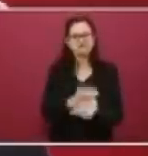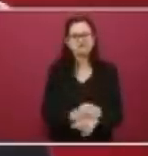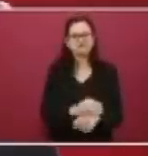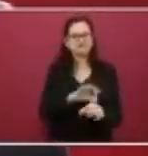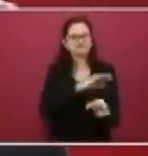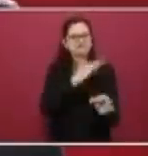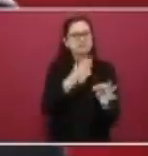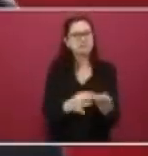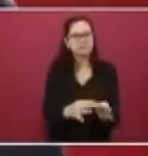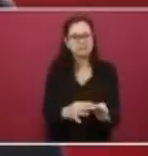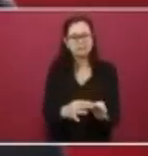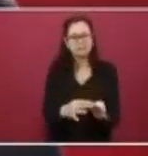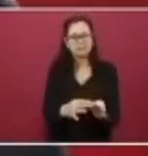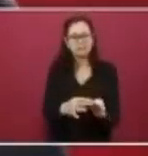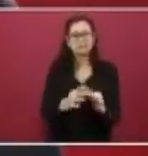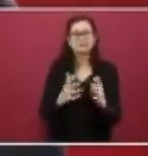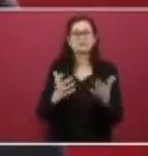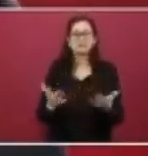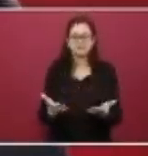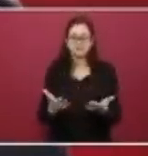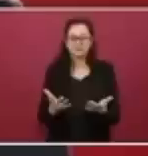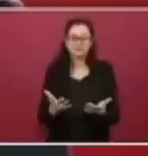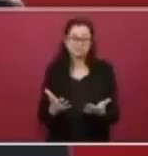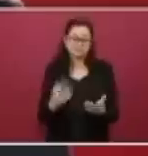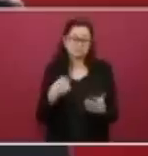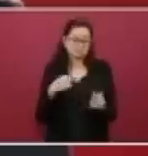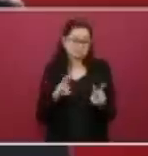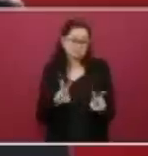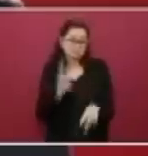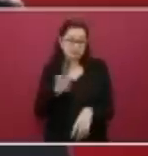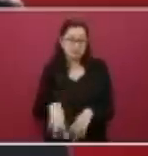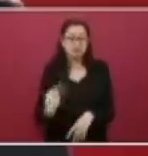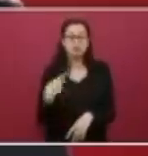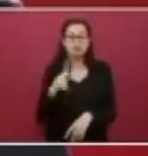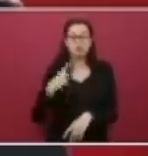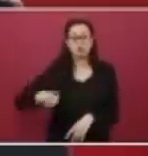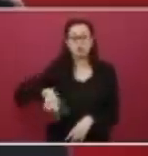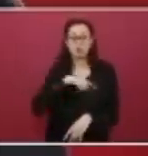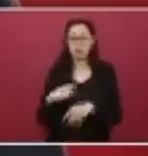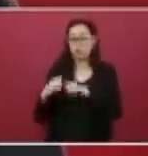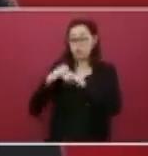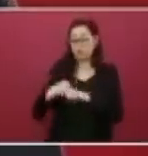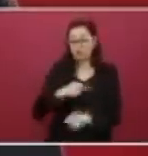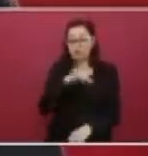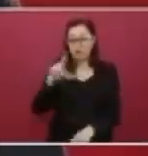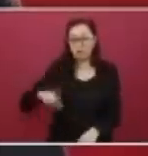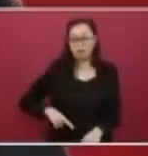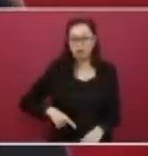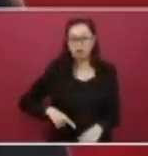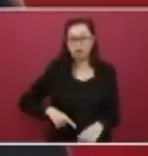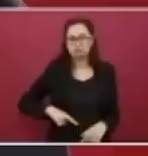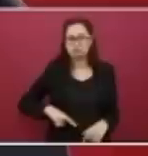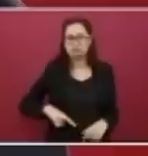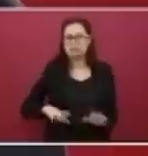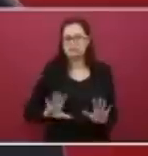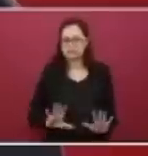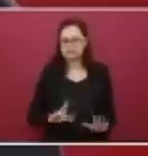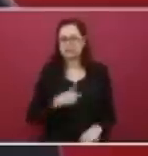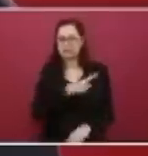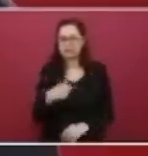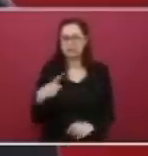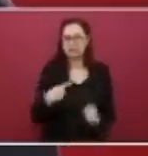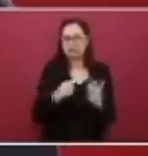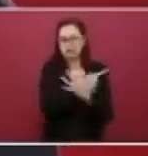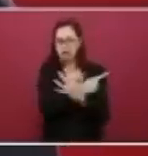que considerar también otros elementos siempre digo y creo